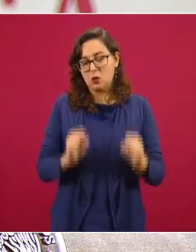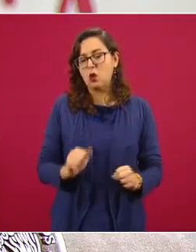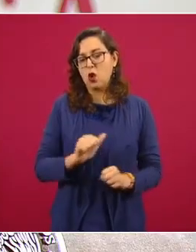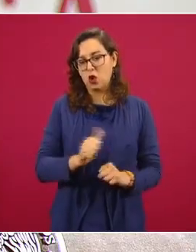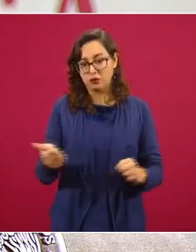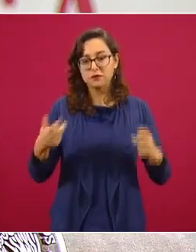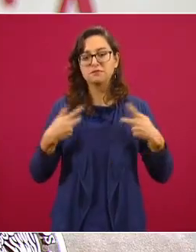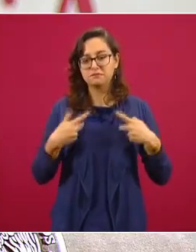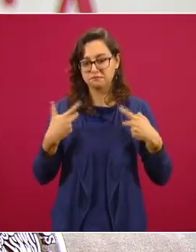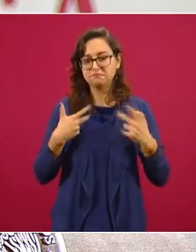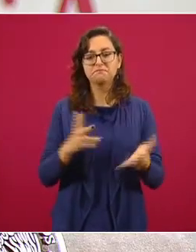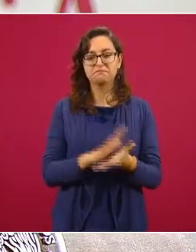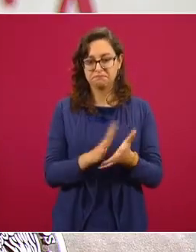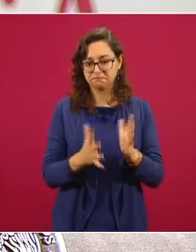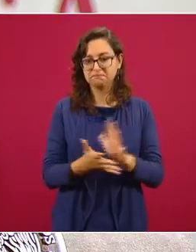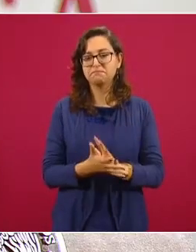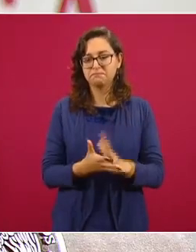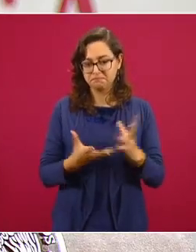involucradas.